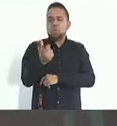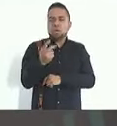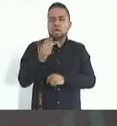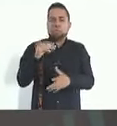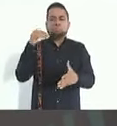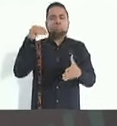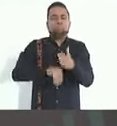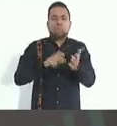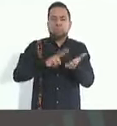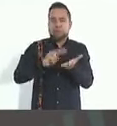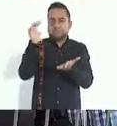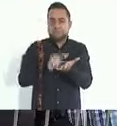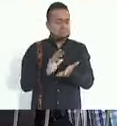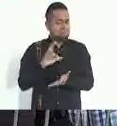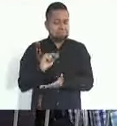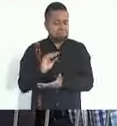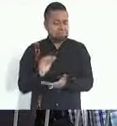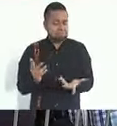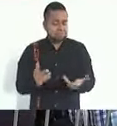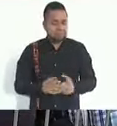devaluar.